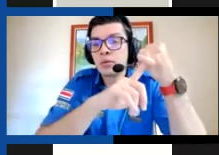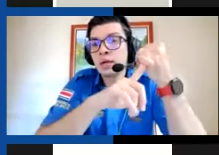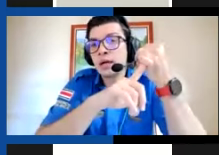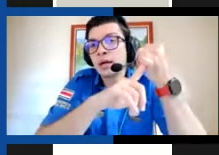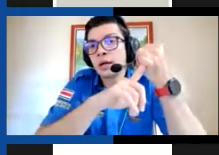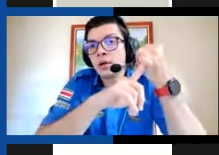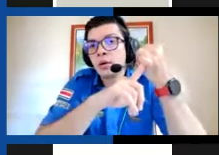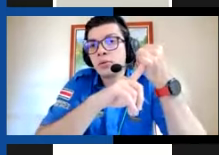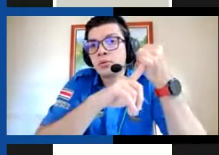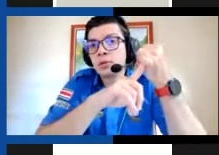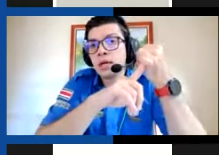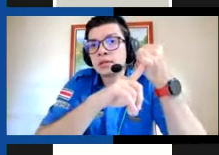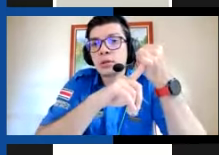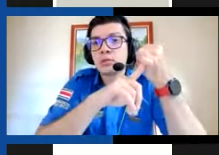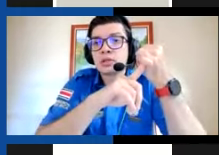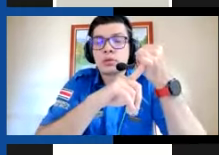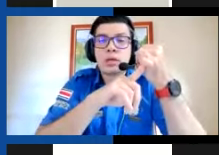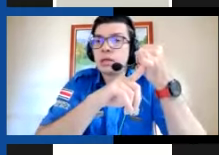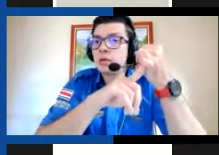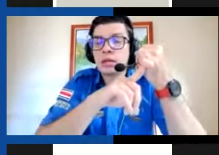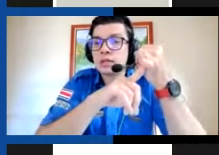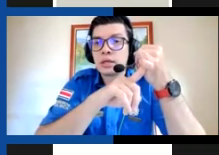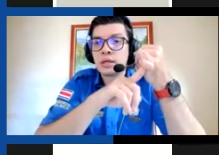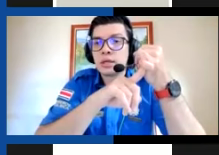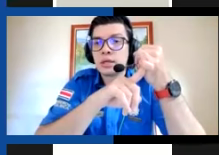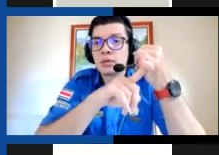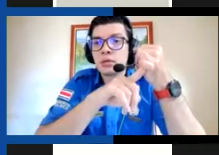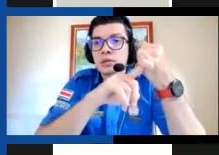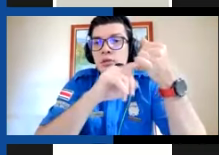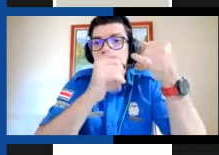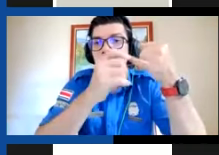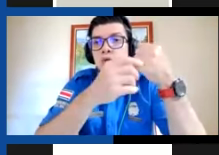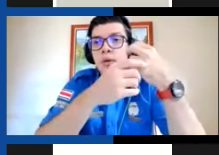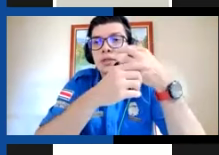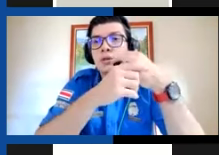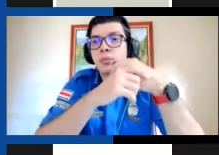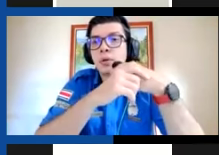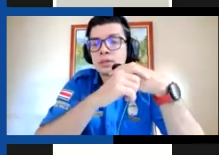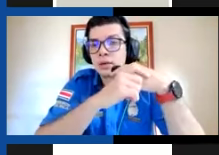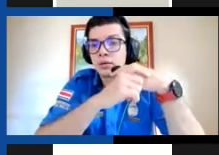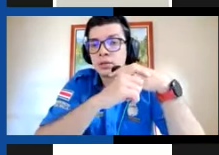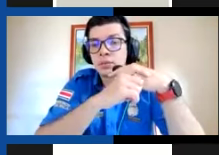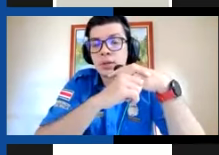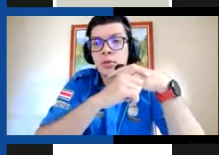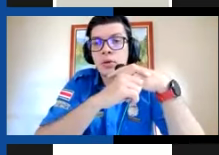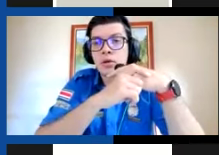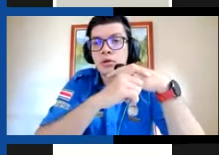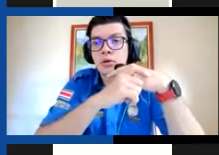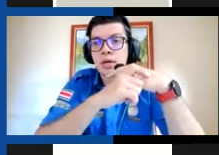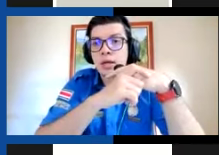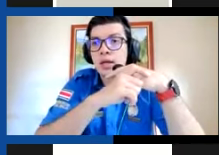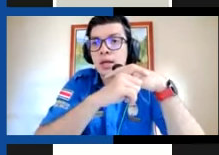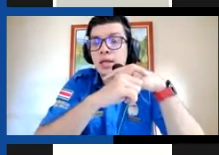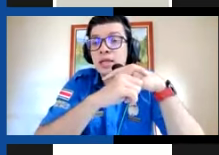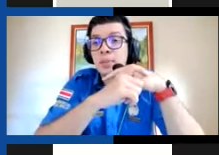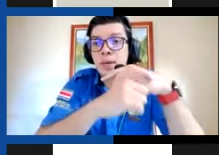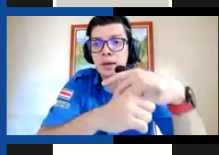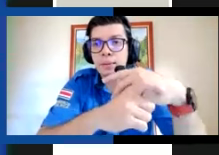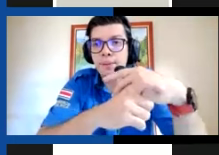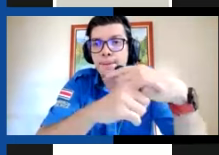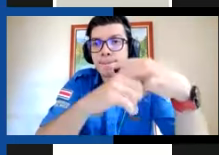primera. Una soda, un restaurante no tiene esa condición. Su operación puede ser con un recipiente en cualquier otro lugar. Y